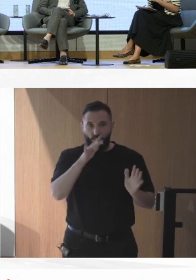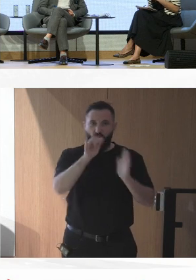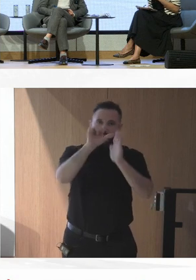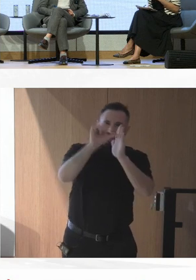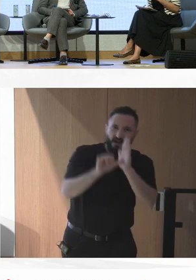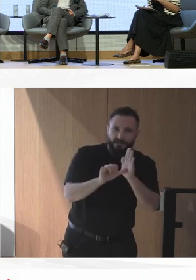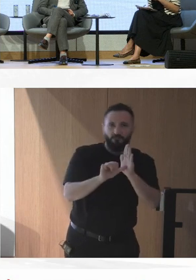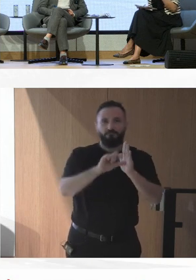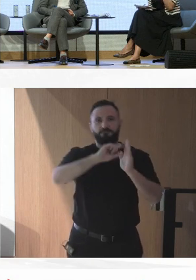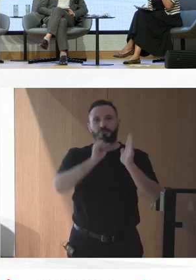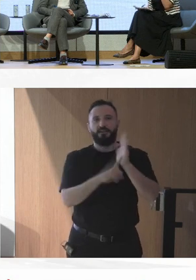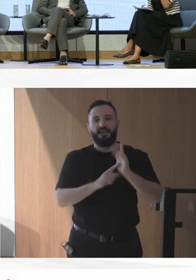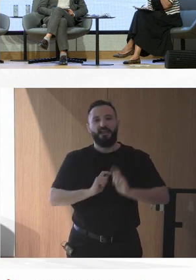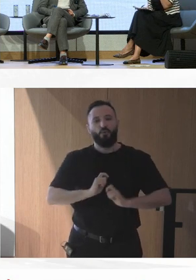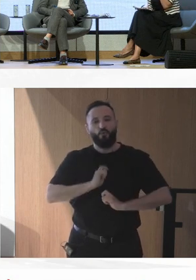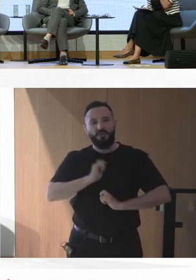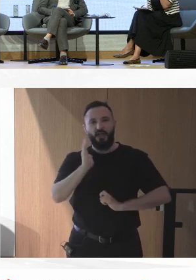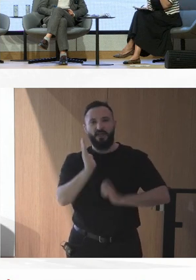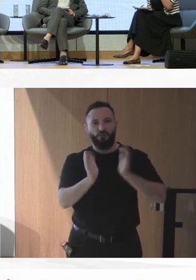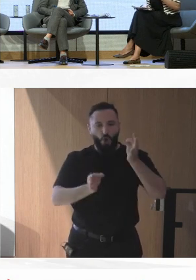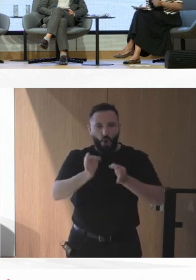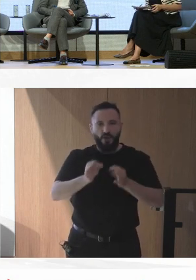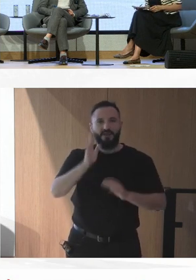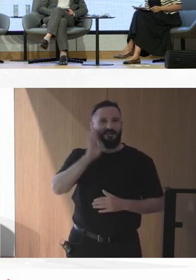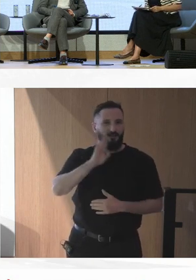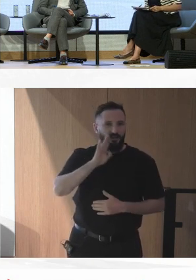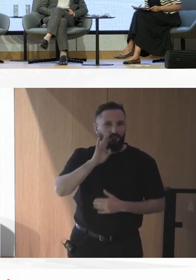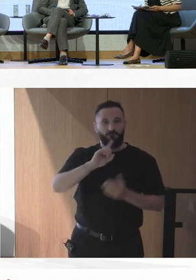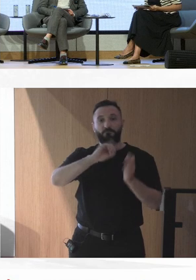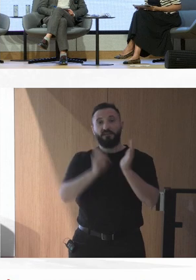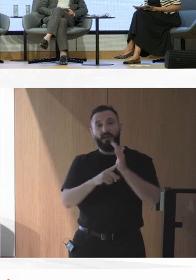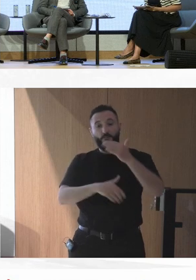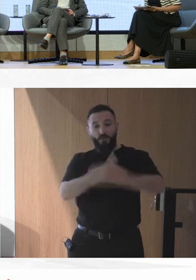artículo en la ley de enjuiciamiento criminal, ¿no?, en la ley procesal penal,